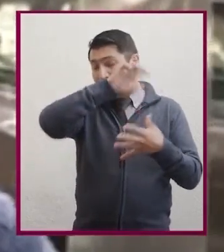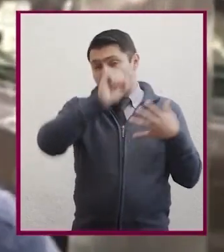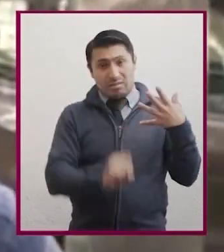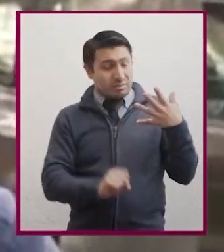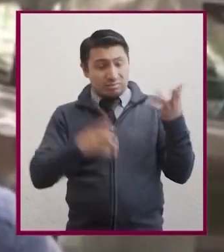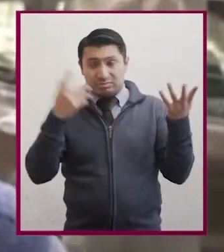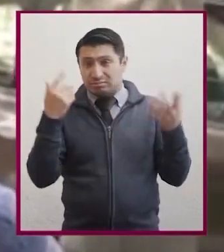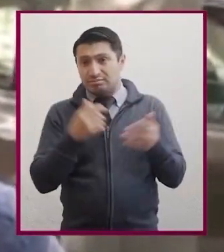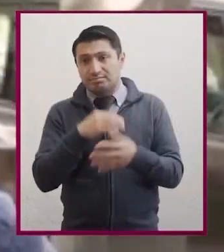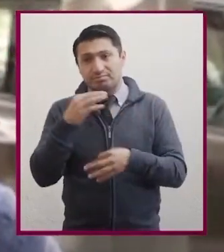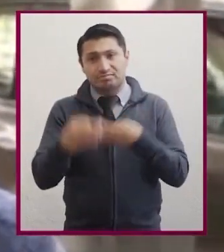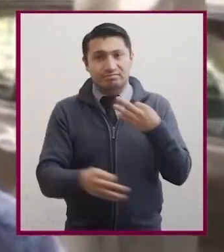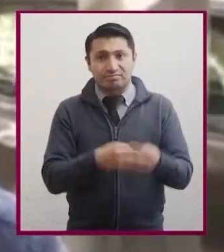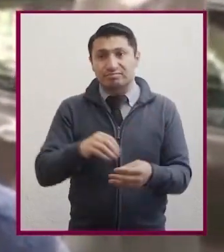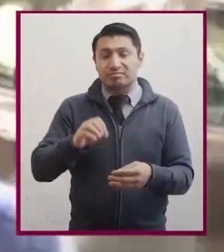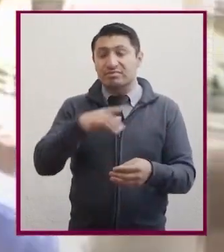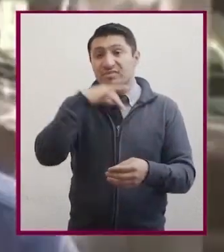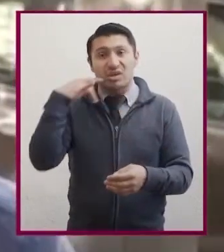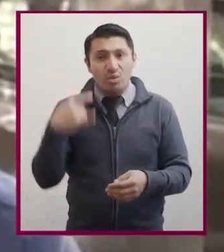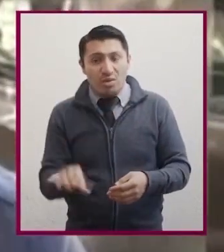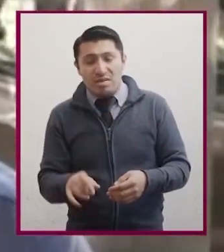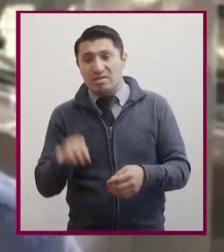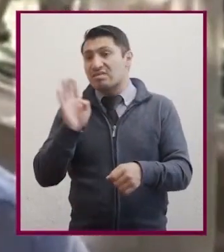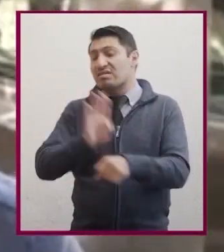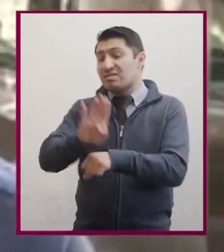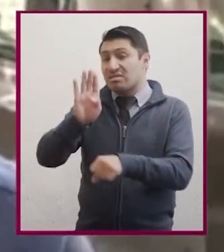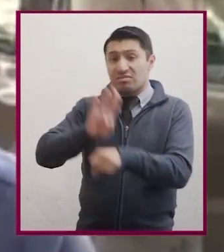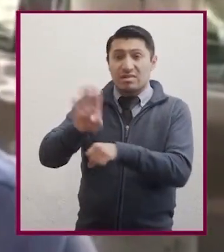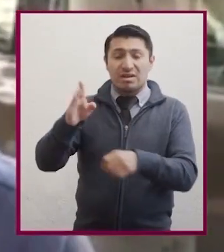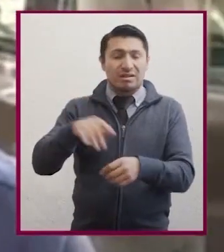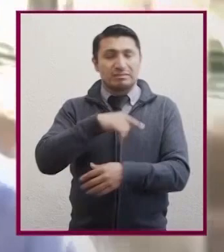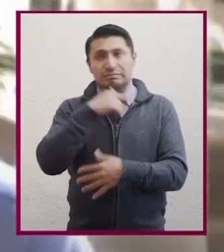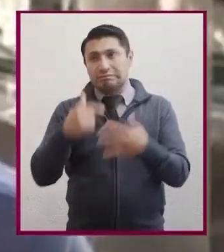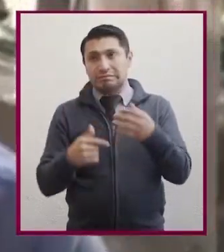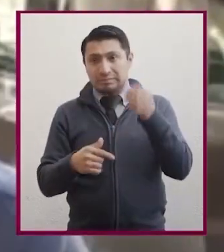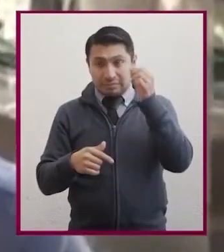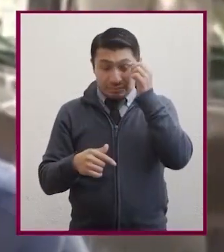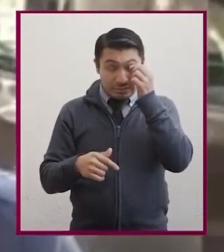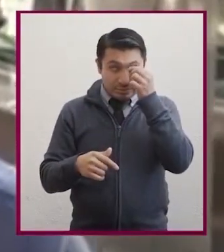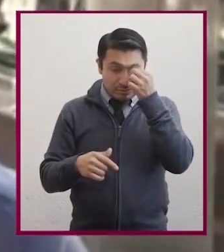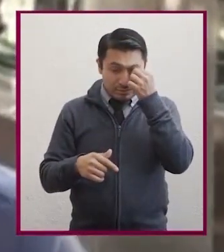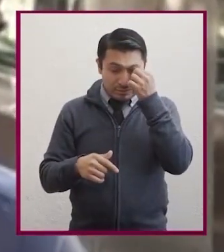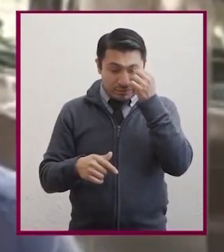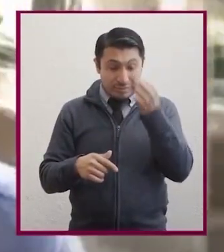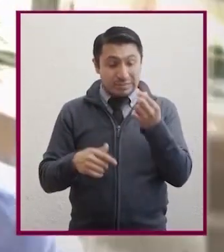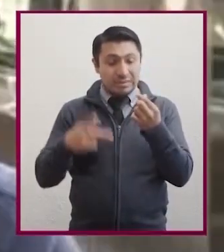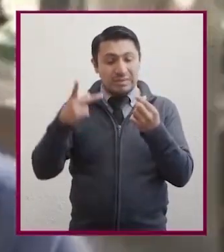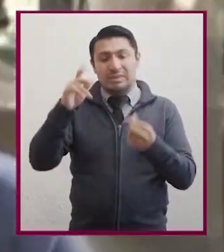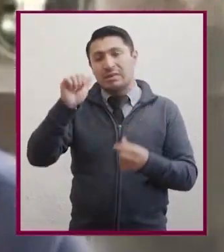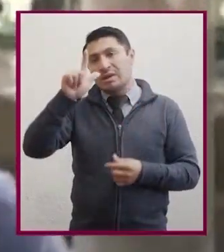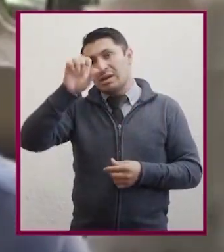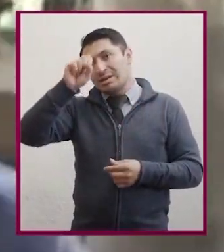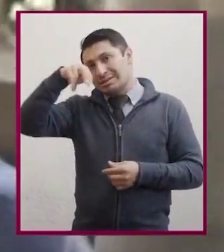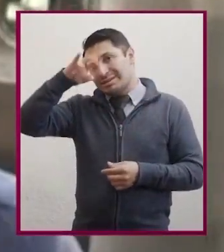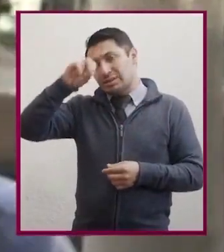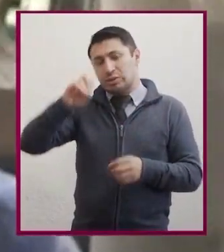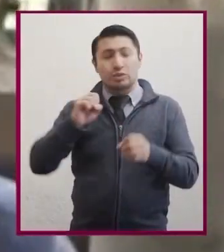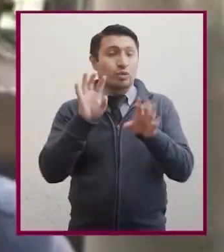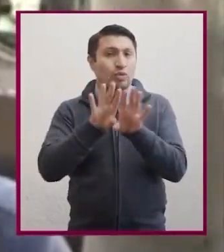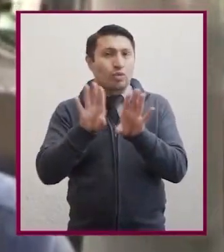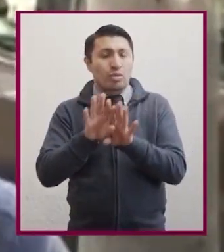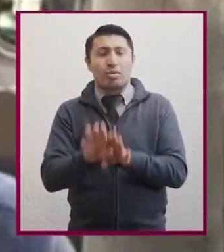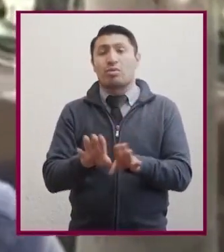Latina, Argentina, Chile, Brasil, etc. Estos palestinos que